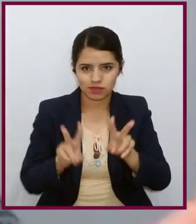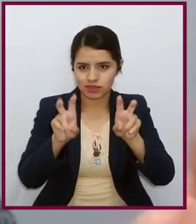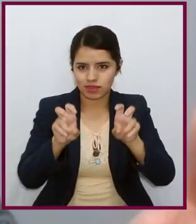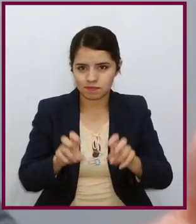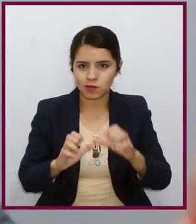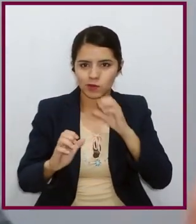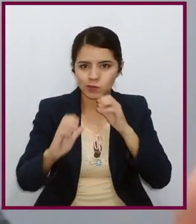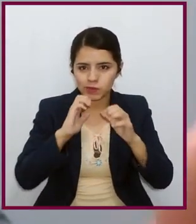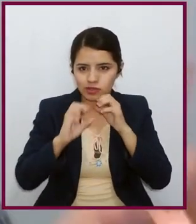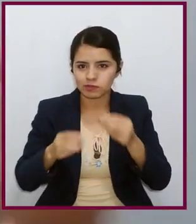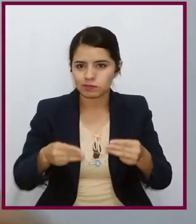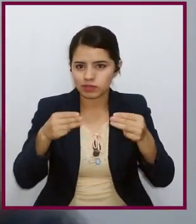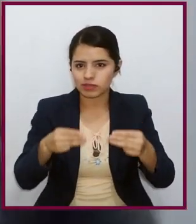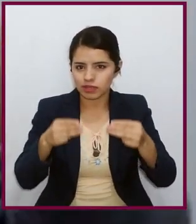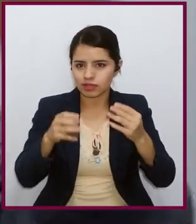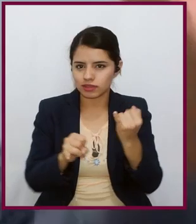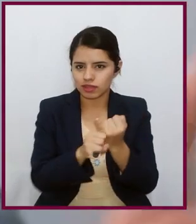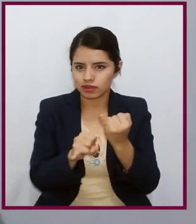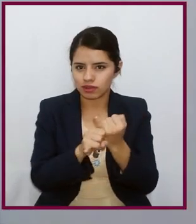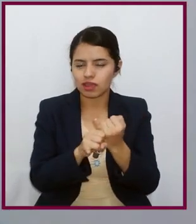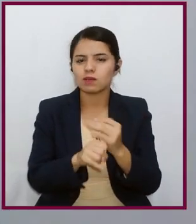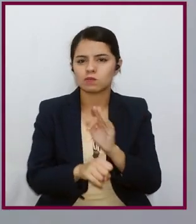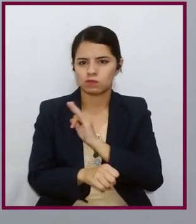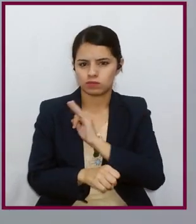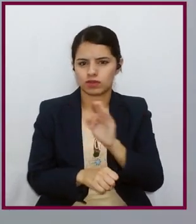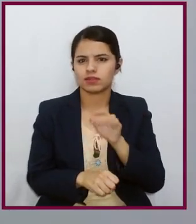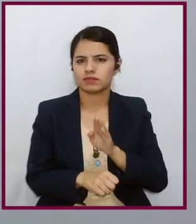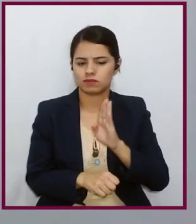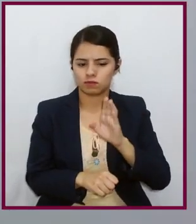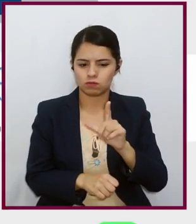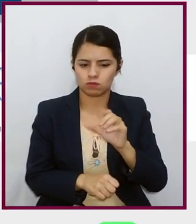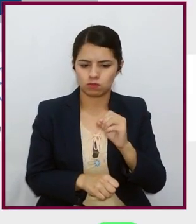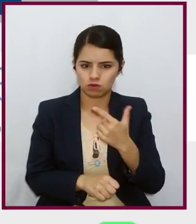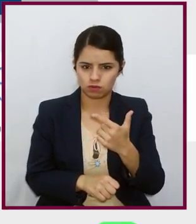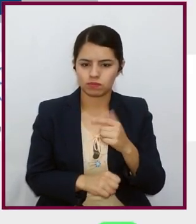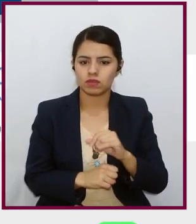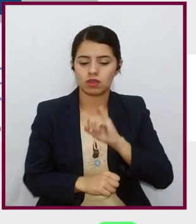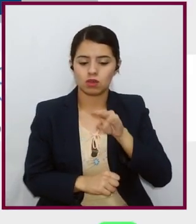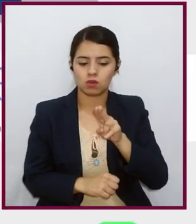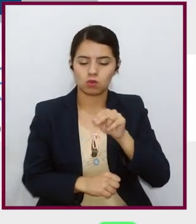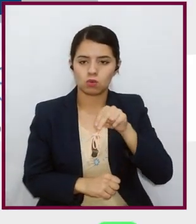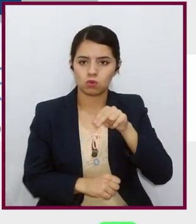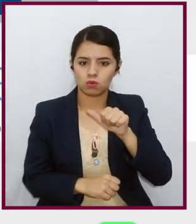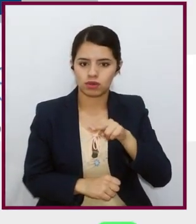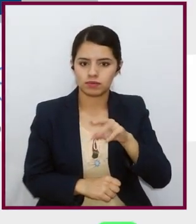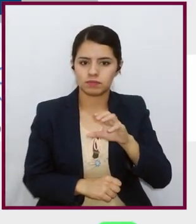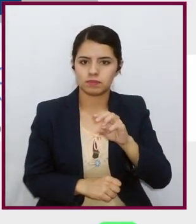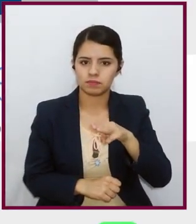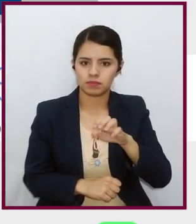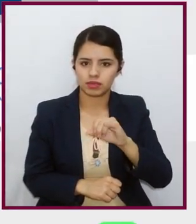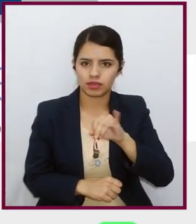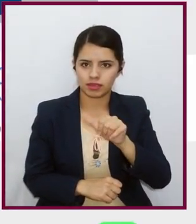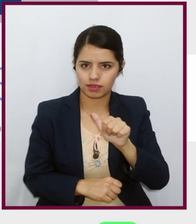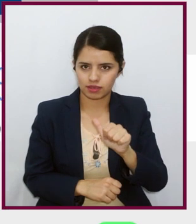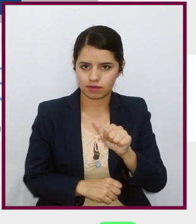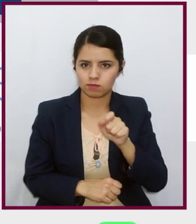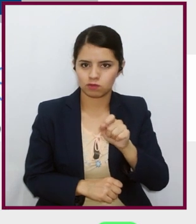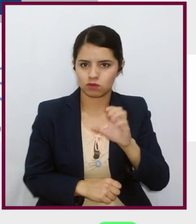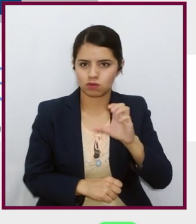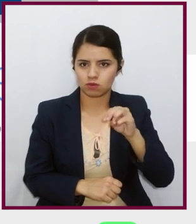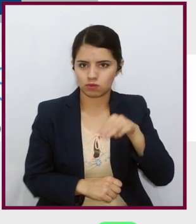breve. Ese texto pequeño se va a ampliar con una imagen que lo representa. Las precauciones que hay que tener